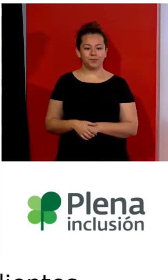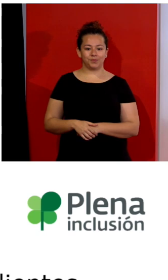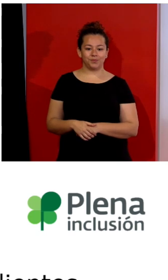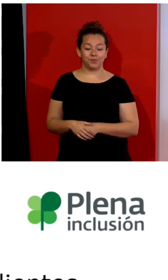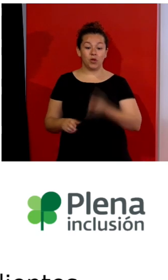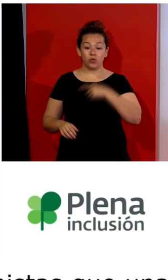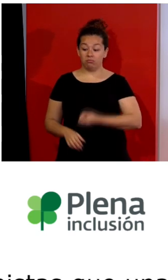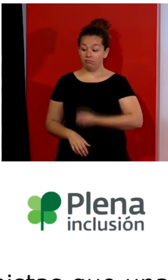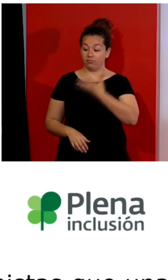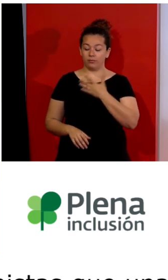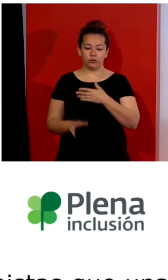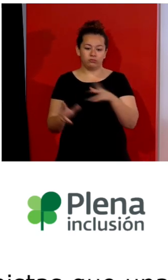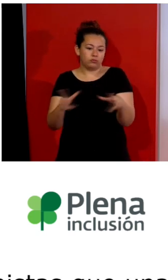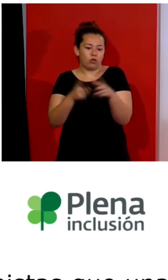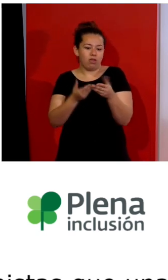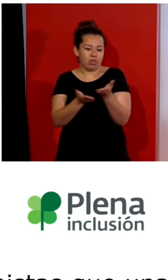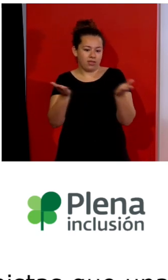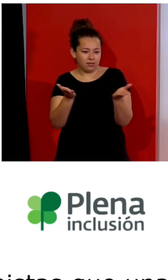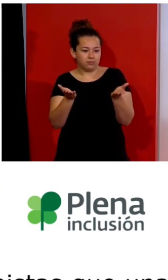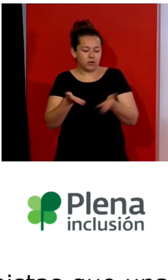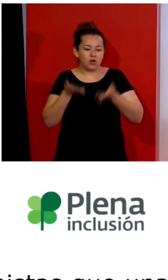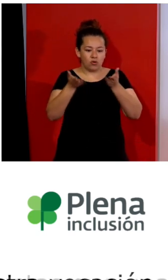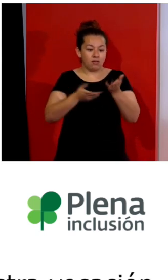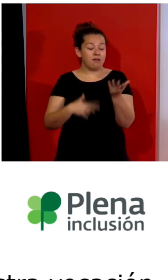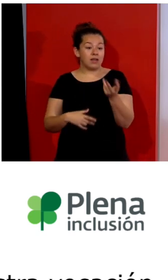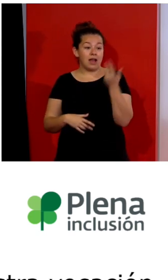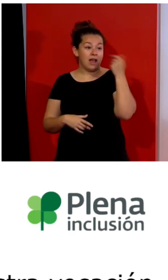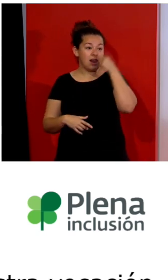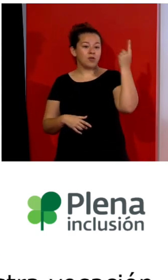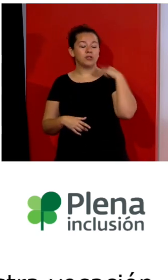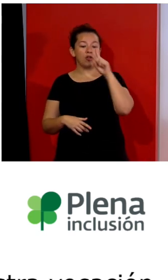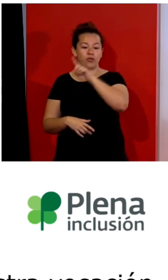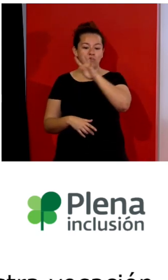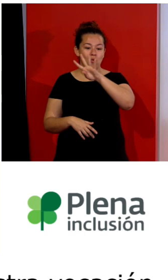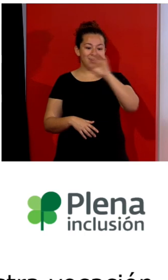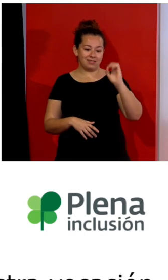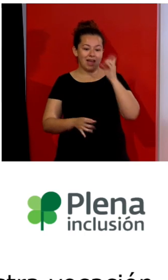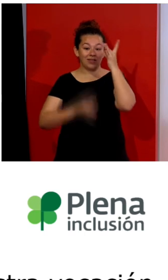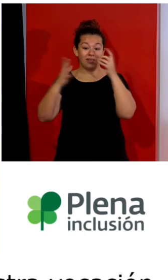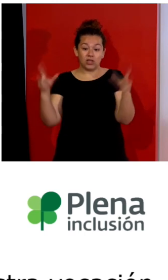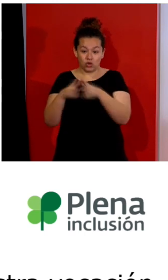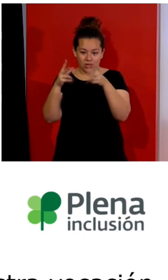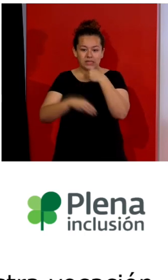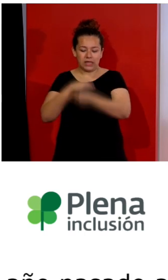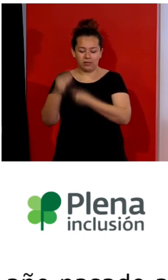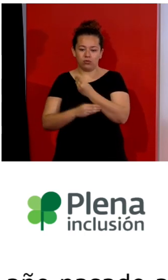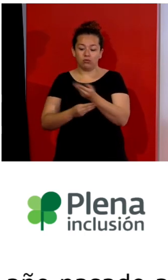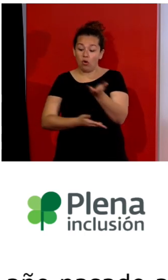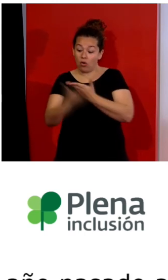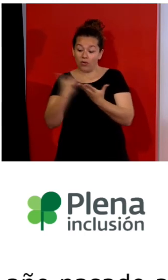Nuestra vocación de servicio a la sociedad nos llevó el año pasado a organizar más de 140 actividades sociales, colaborar con más de